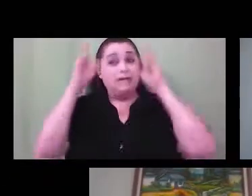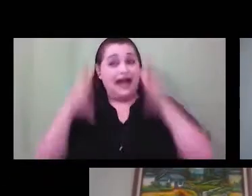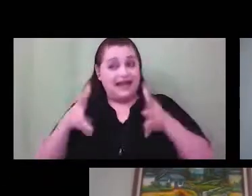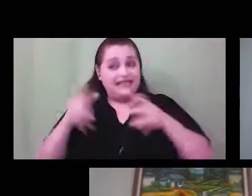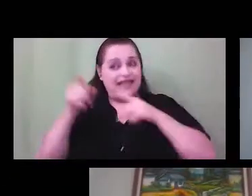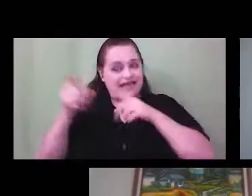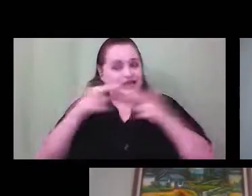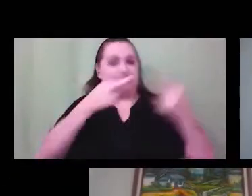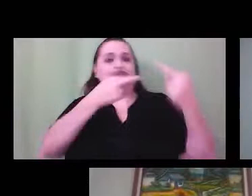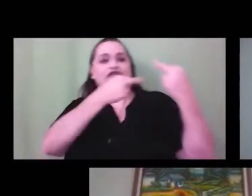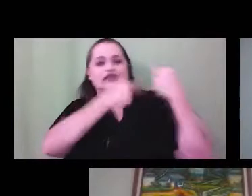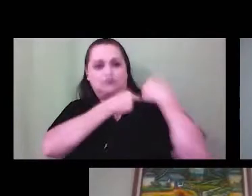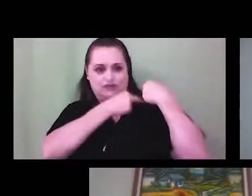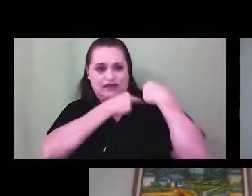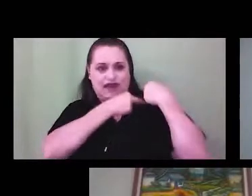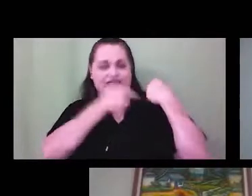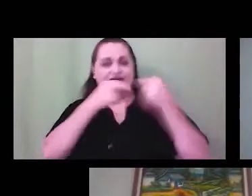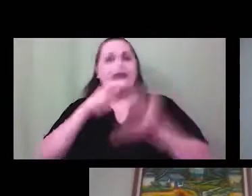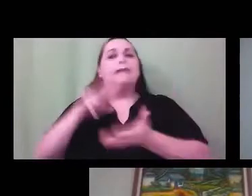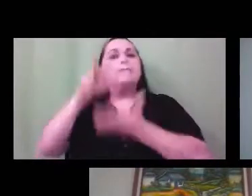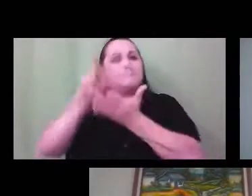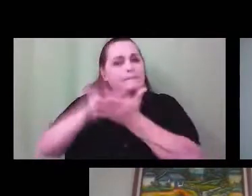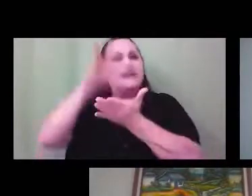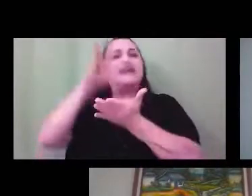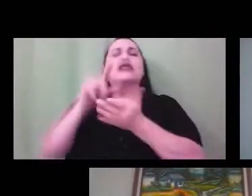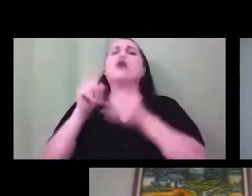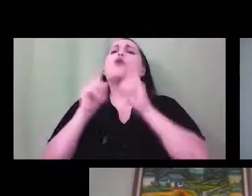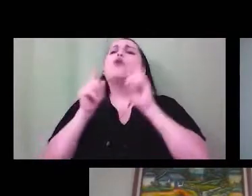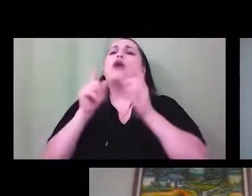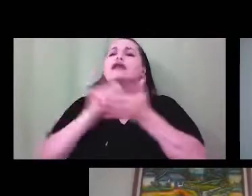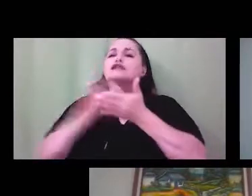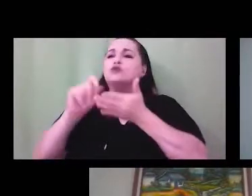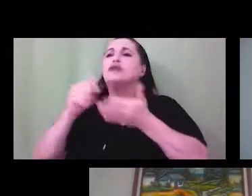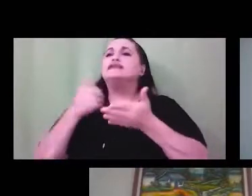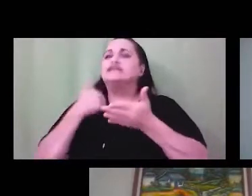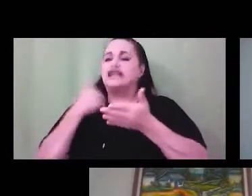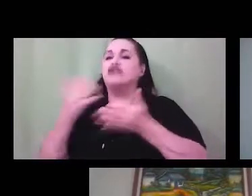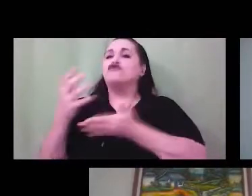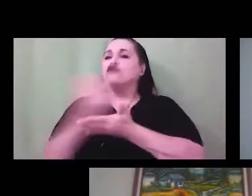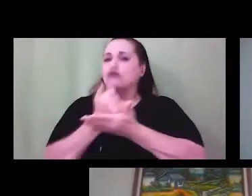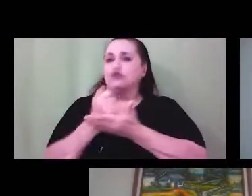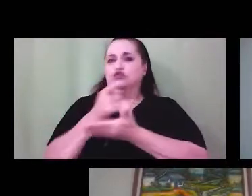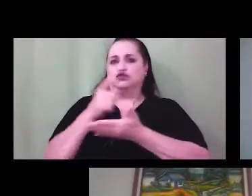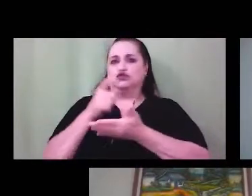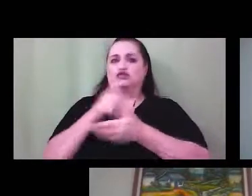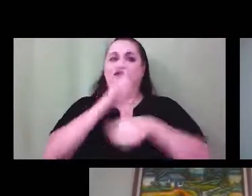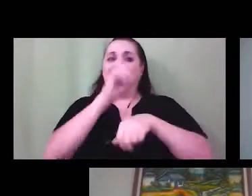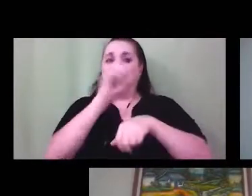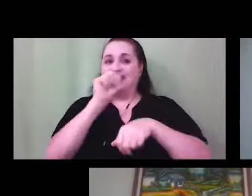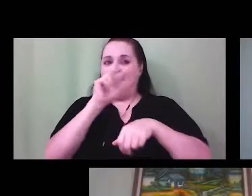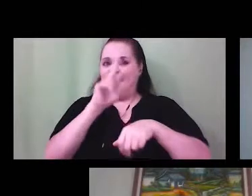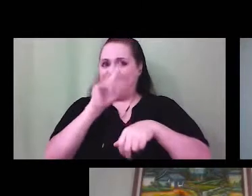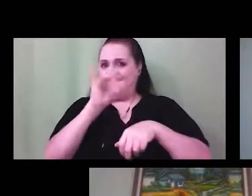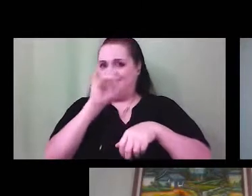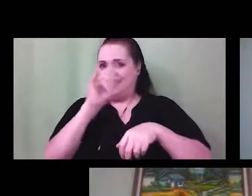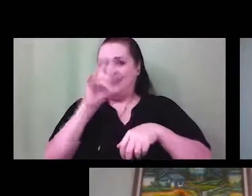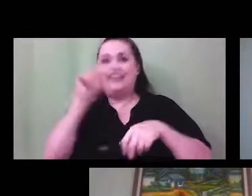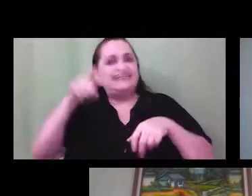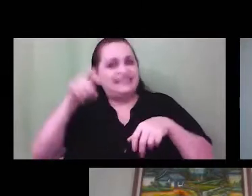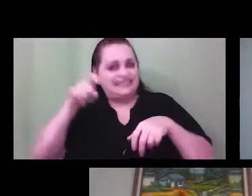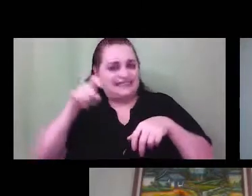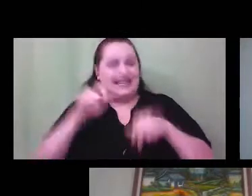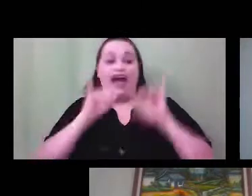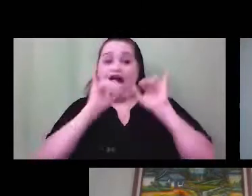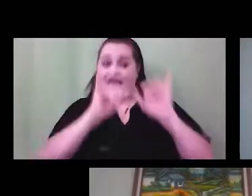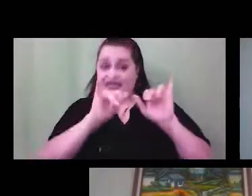encarga de verdad de validar cuáles escuelas cuentan con los recursos que David en este caso ocupaba. Y así fue